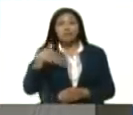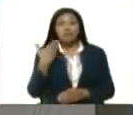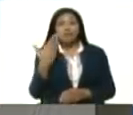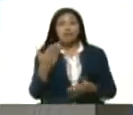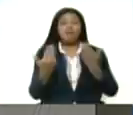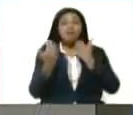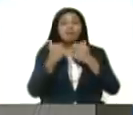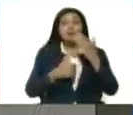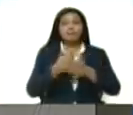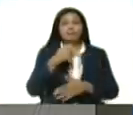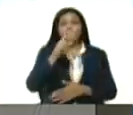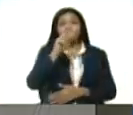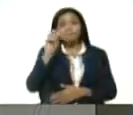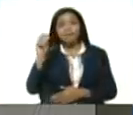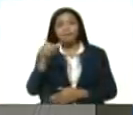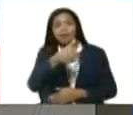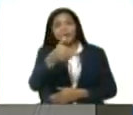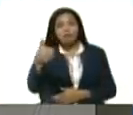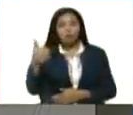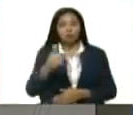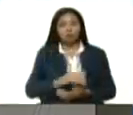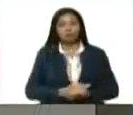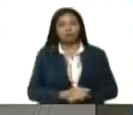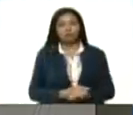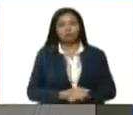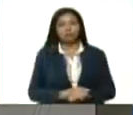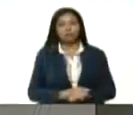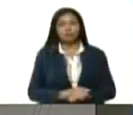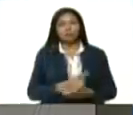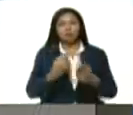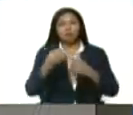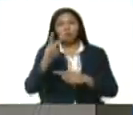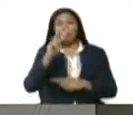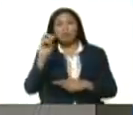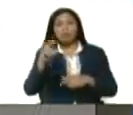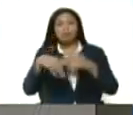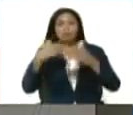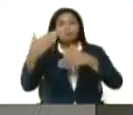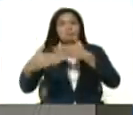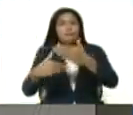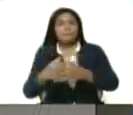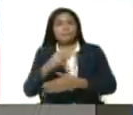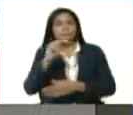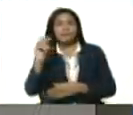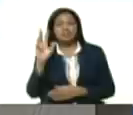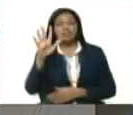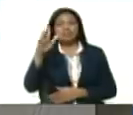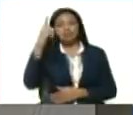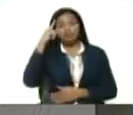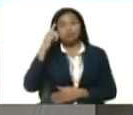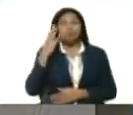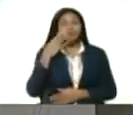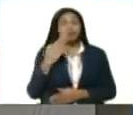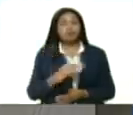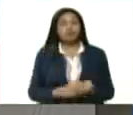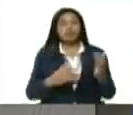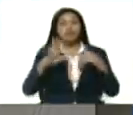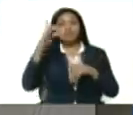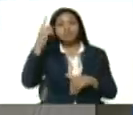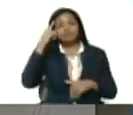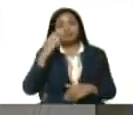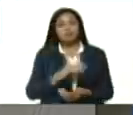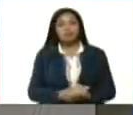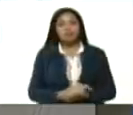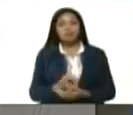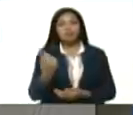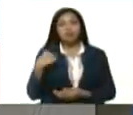otras 20, cada uno. Y esos otros 20 a otros 20 cada uno en 5 días. Es decir, que en 15 días tendríamos